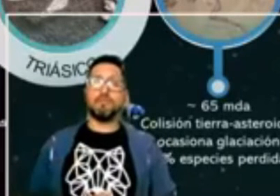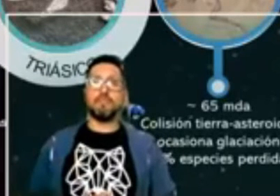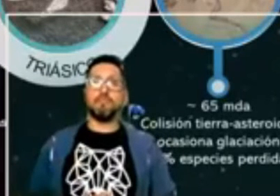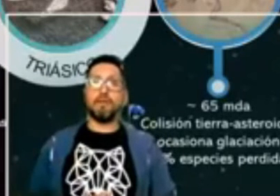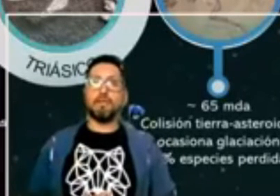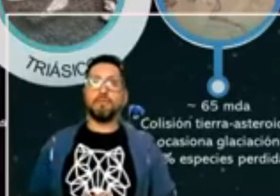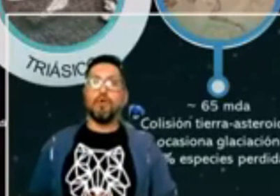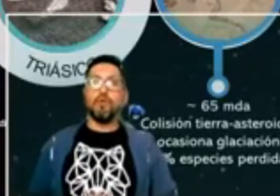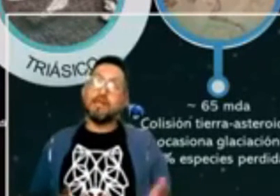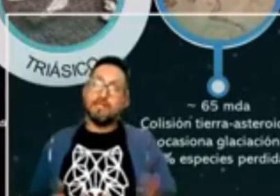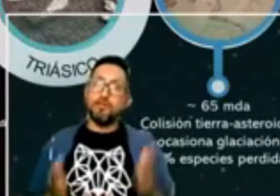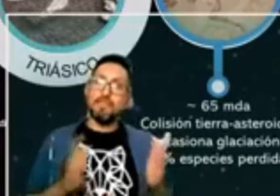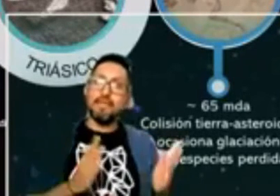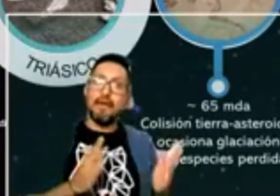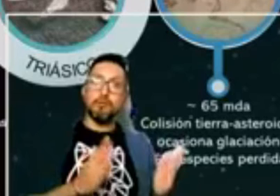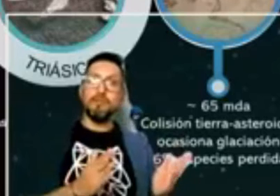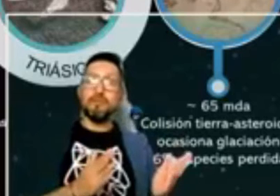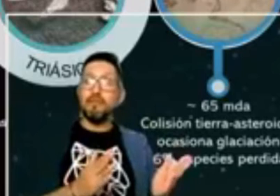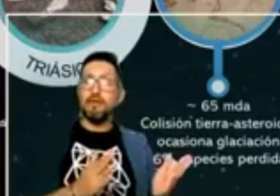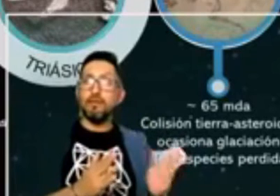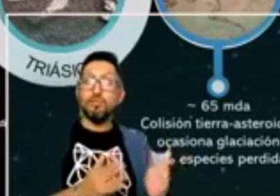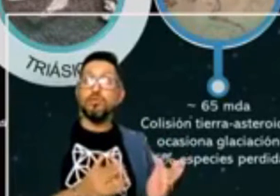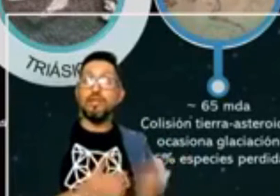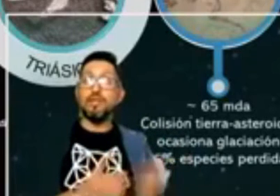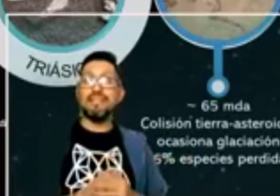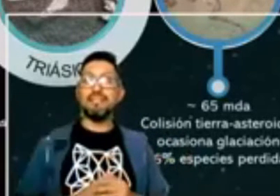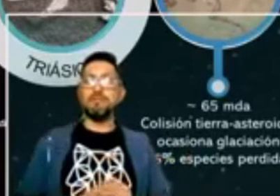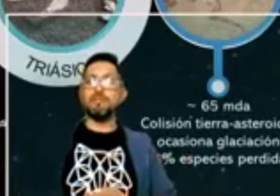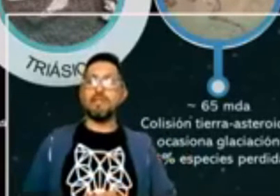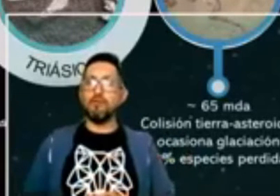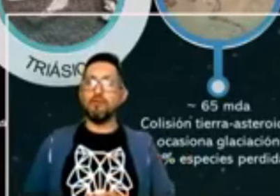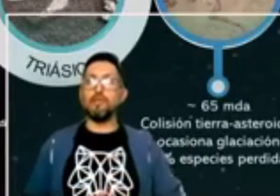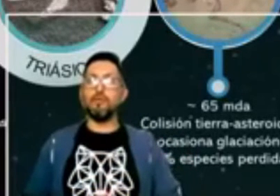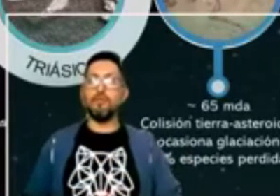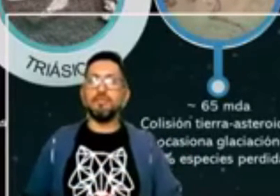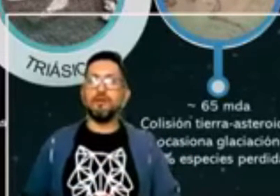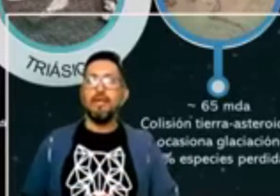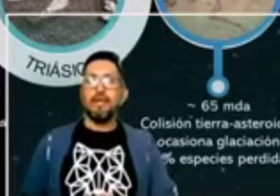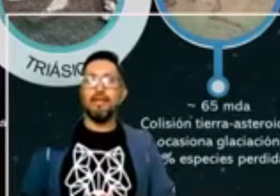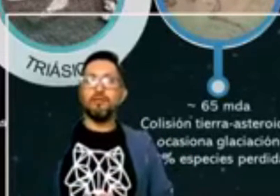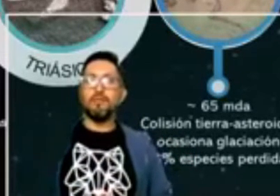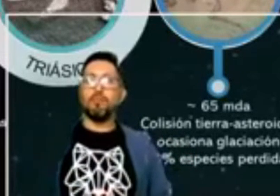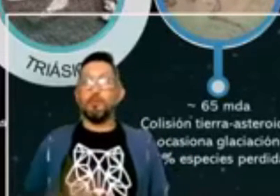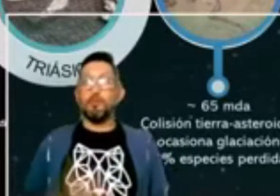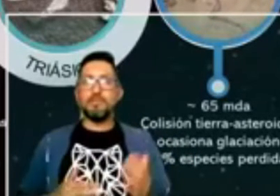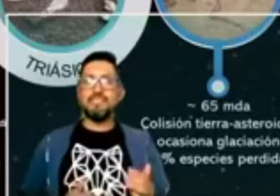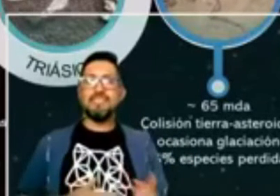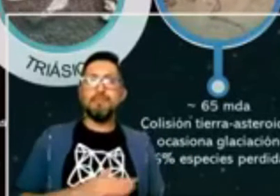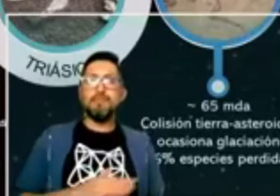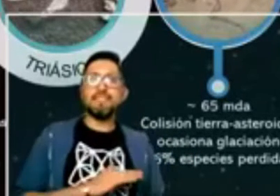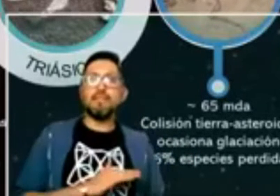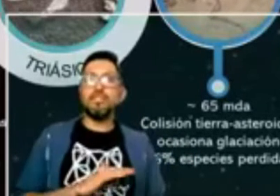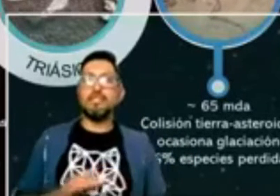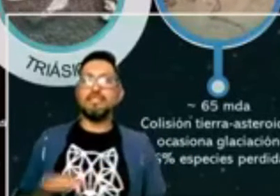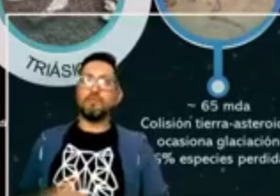extinciones masivas previas. Una que se dio hace aproximadamente 443 millones de años durante el Ordovícico, en donde por periodos glaciales se